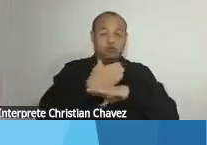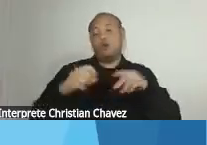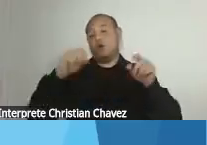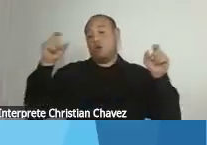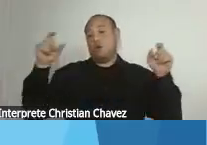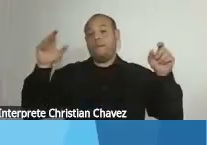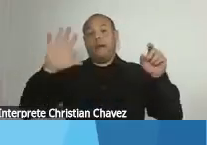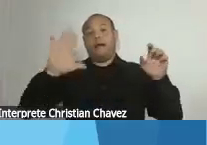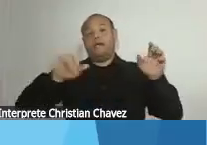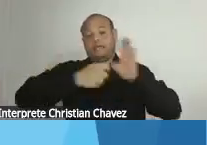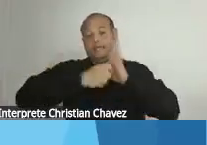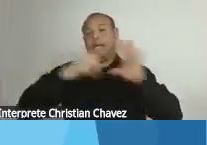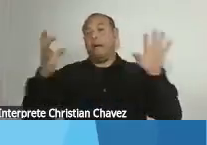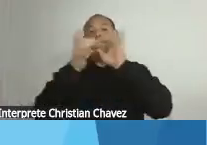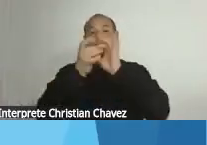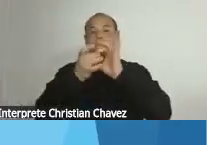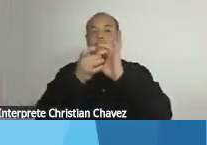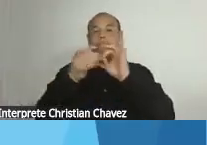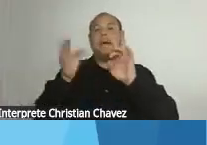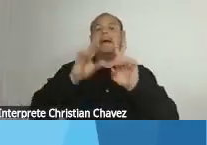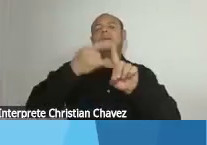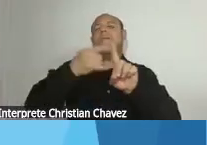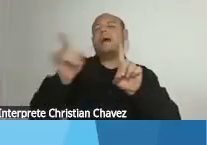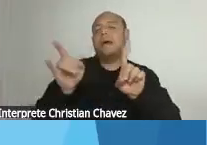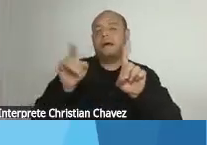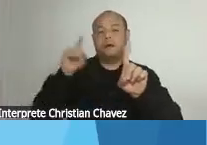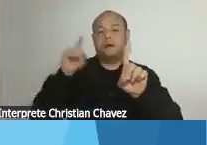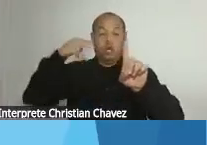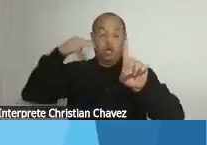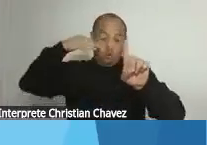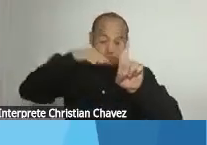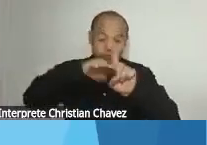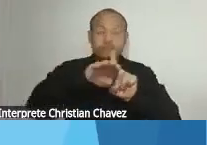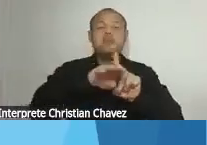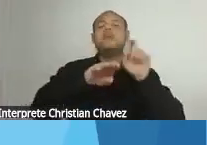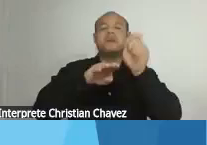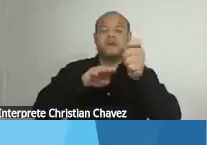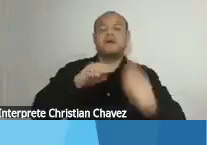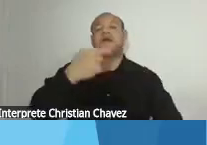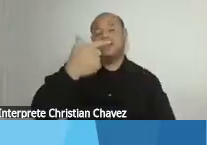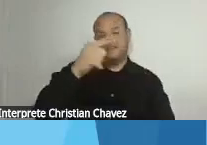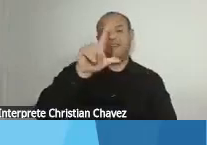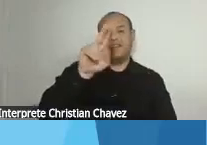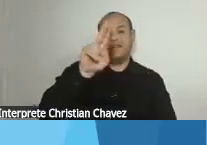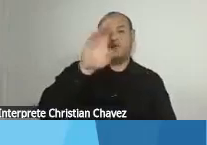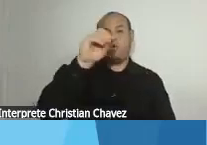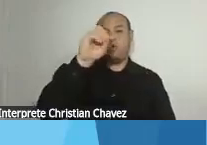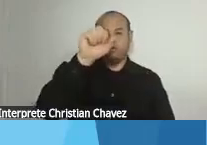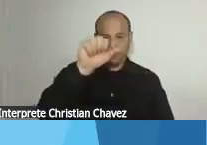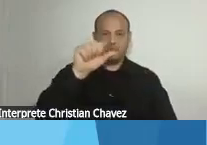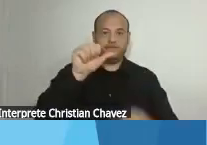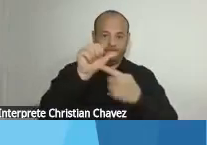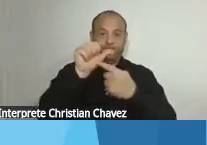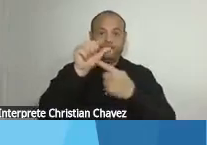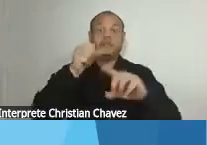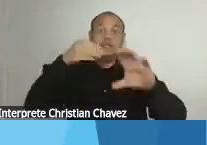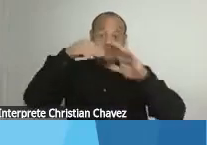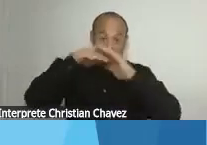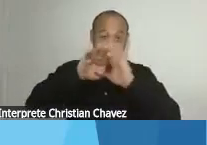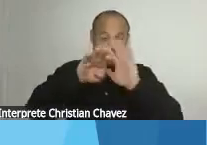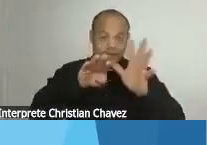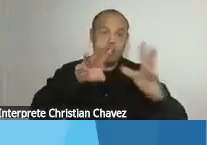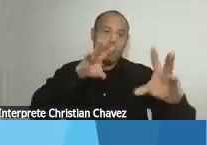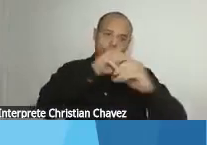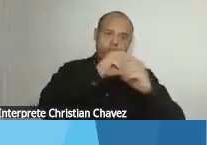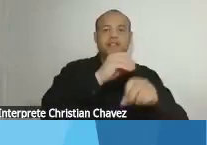una puerta y deja entrar la glucosa que está en la sangre. ¿Sí? Deja entrar la glucosa de la sangre hacia la célula.